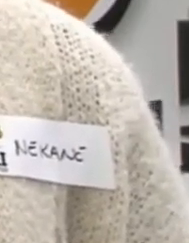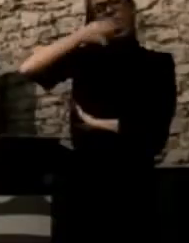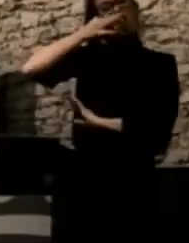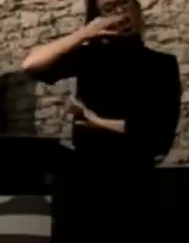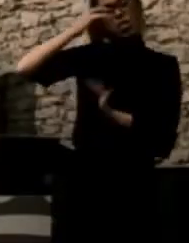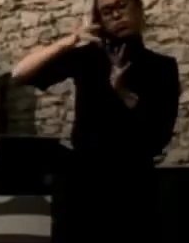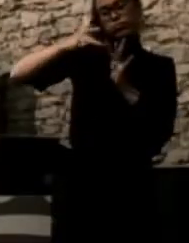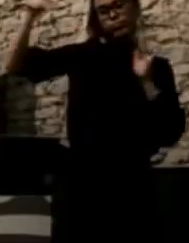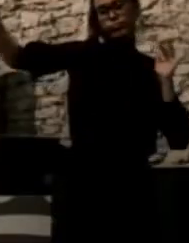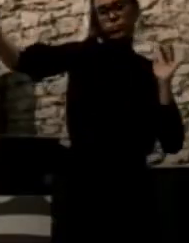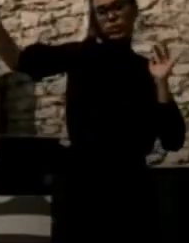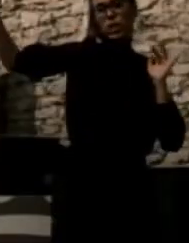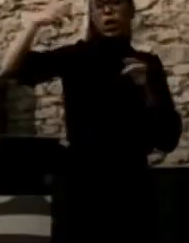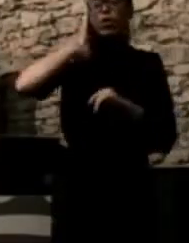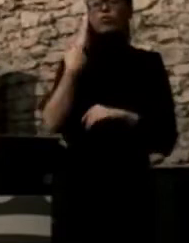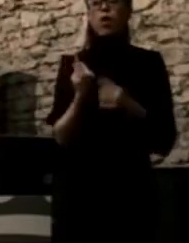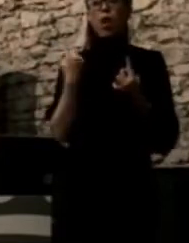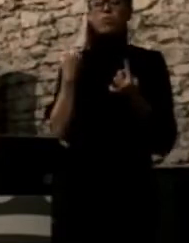hasteko.